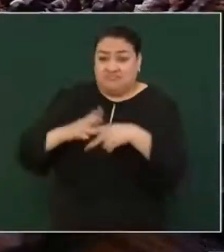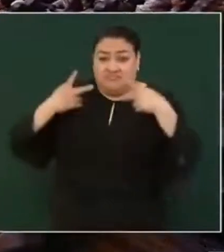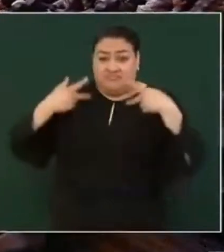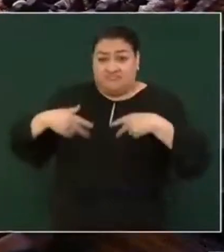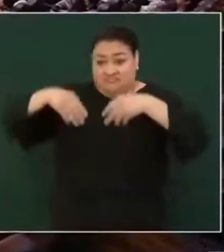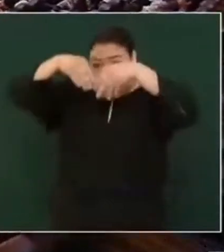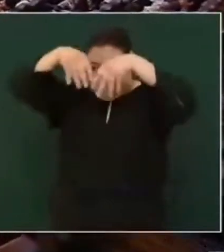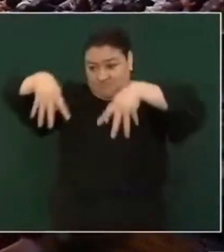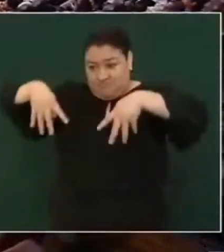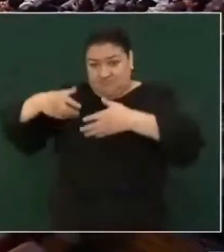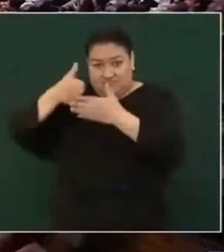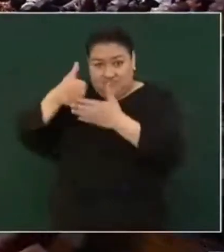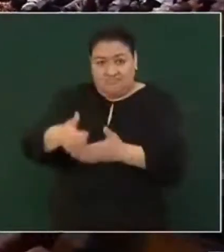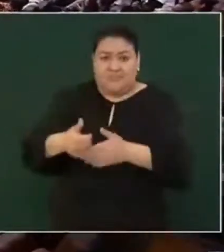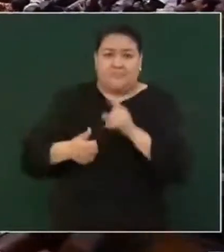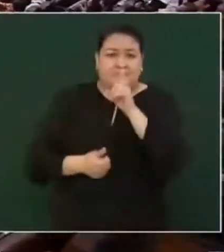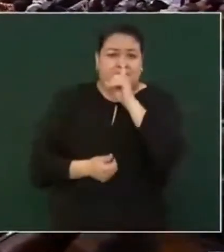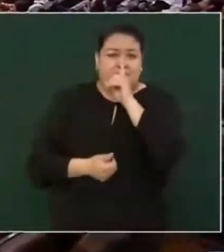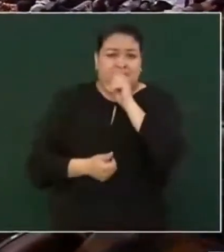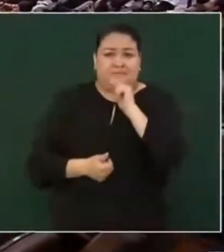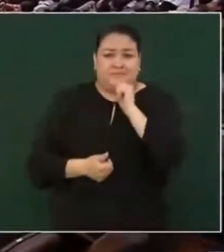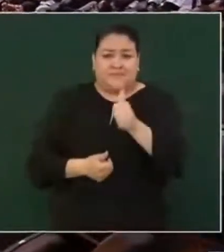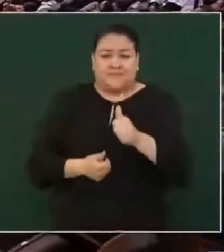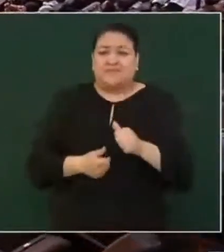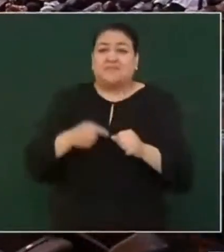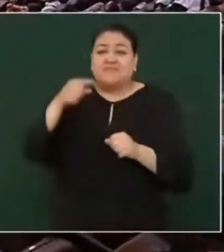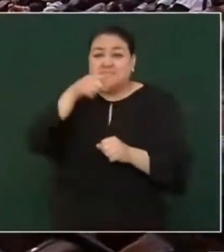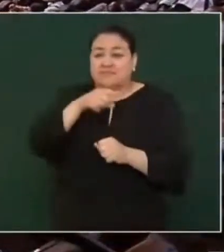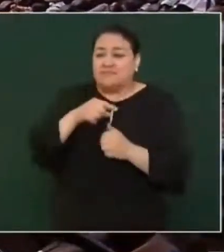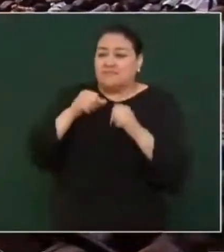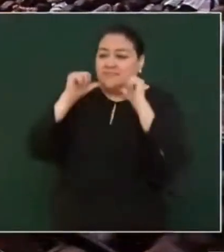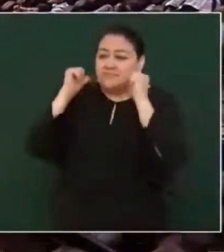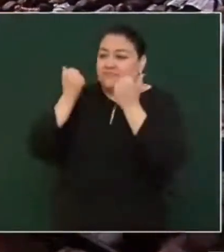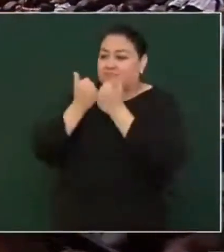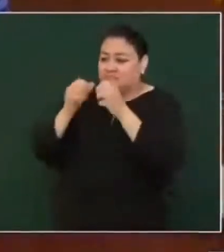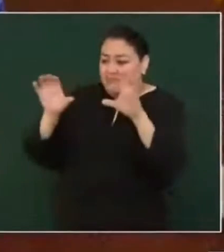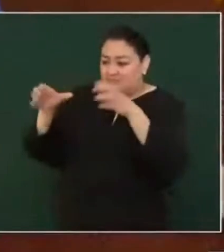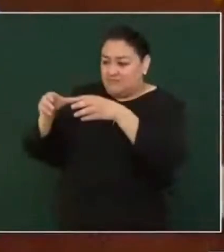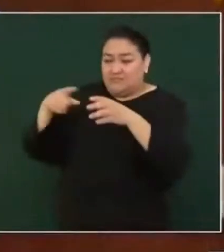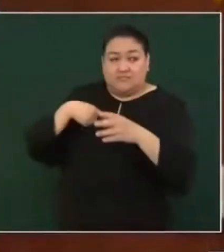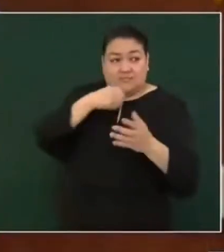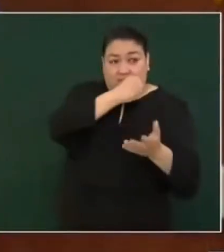Entonces, les dan a esas asociaciones el dinero